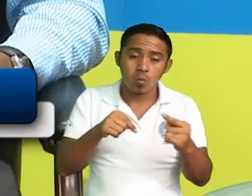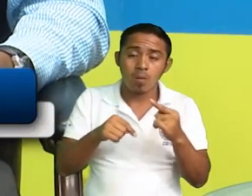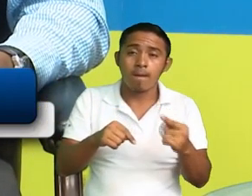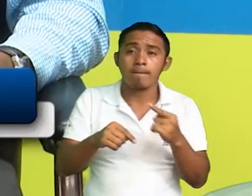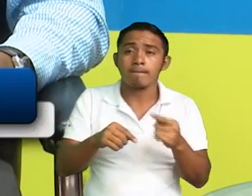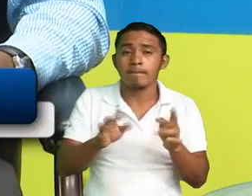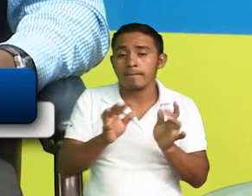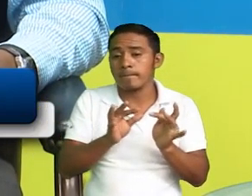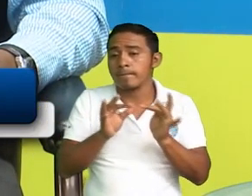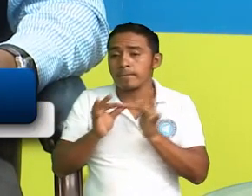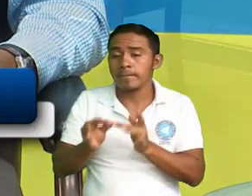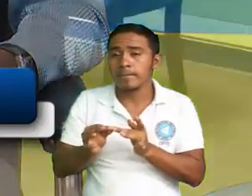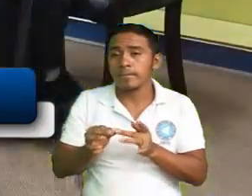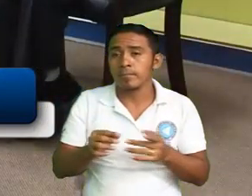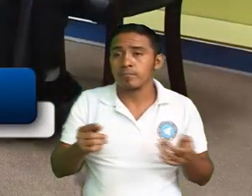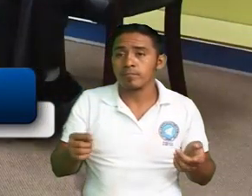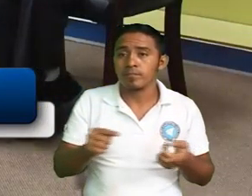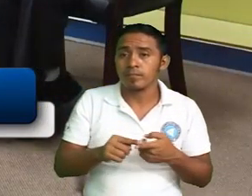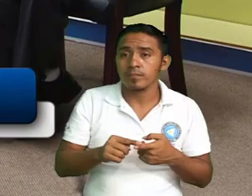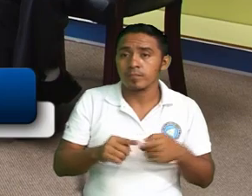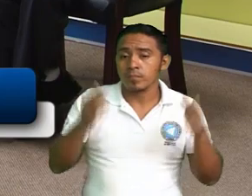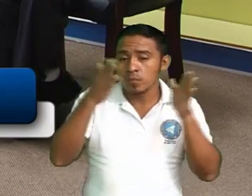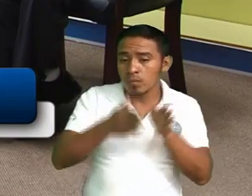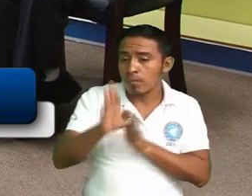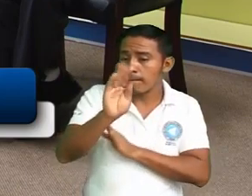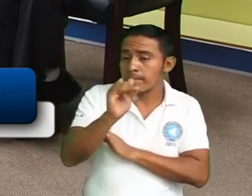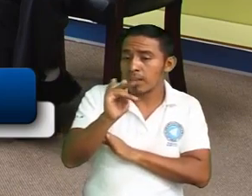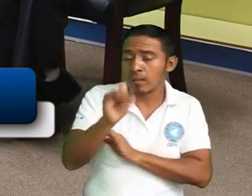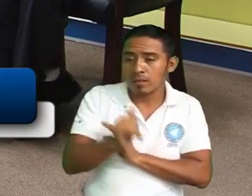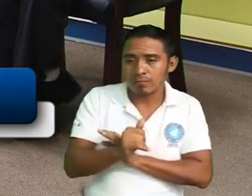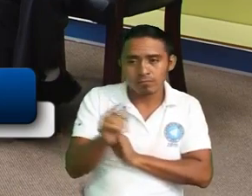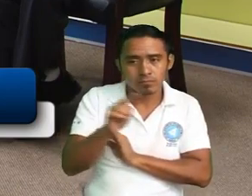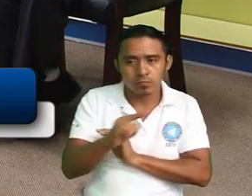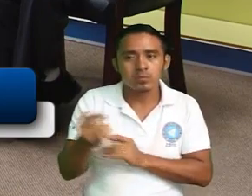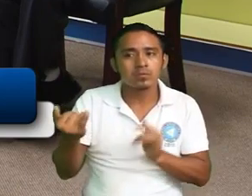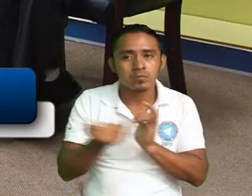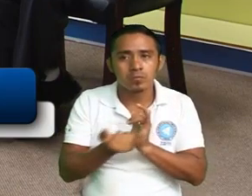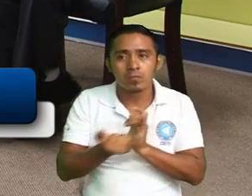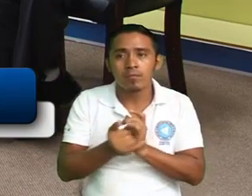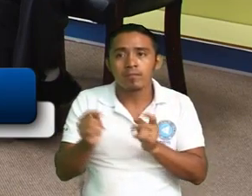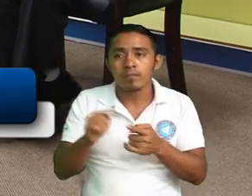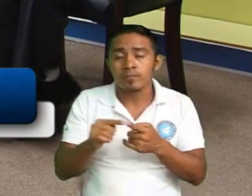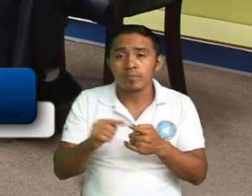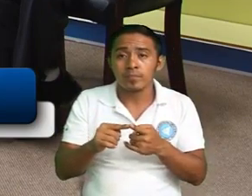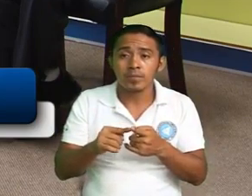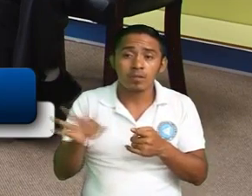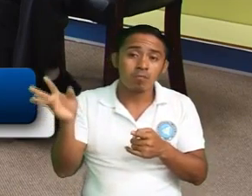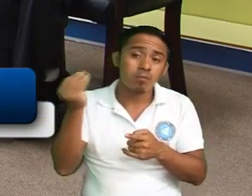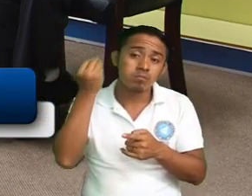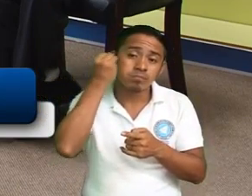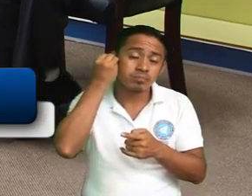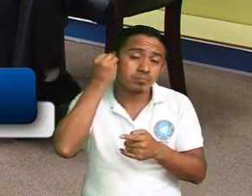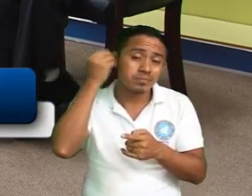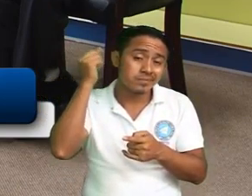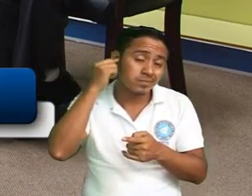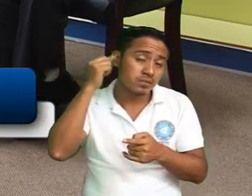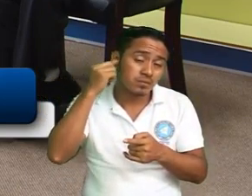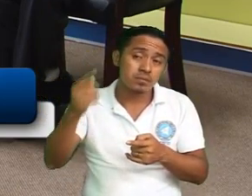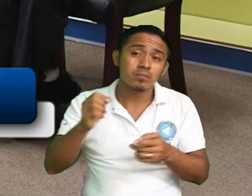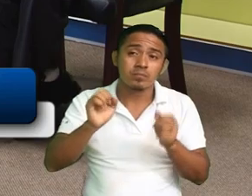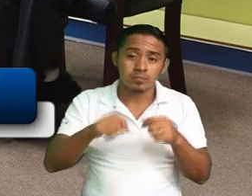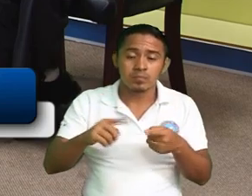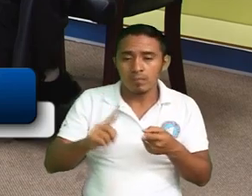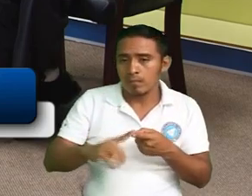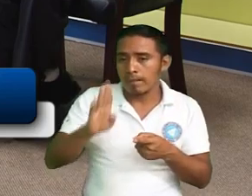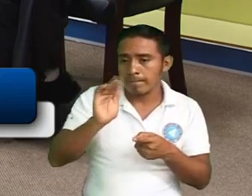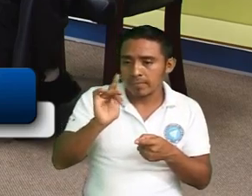para específica bacteria, pero no se toman en cuenta que cuando hay una infección en el oído externo también